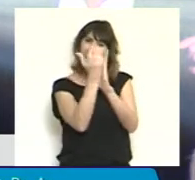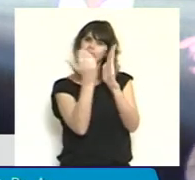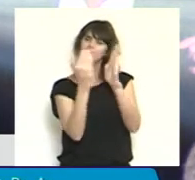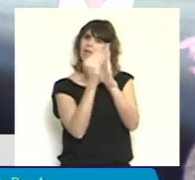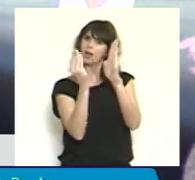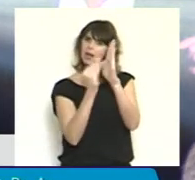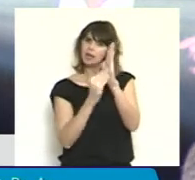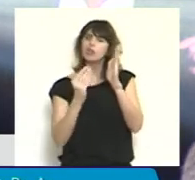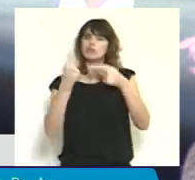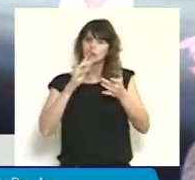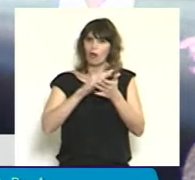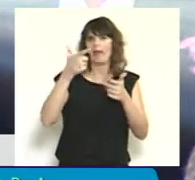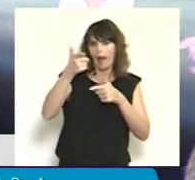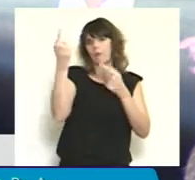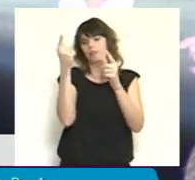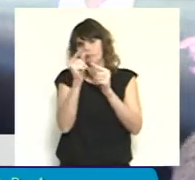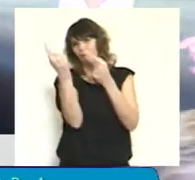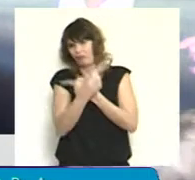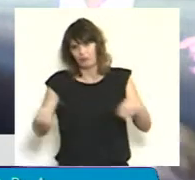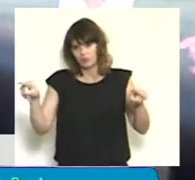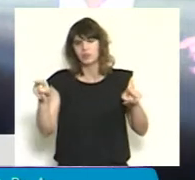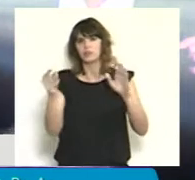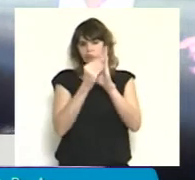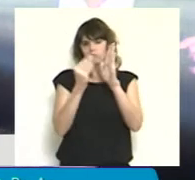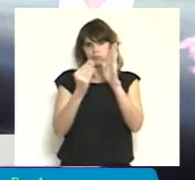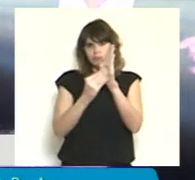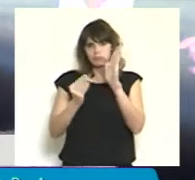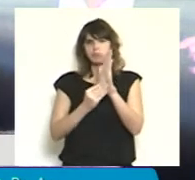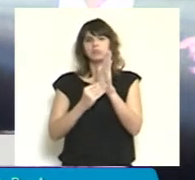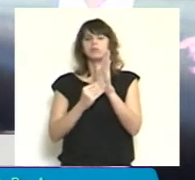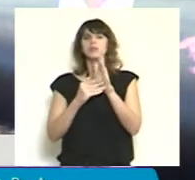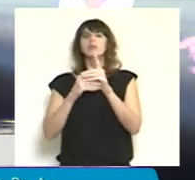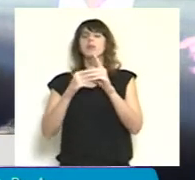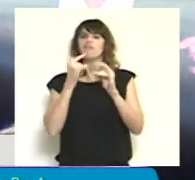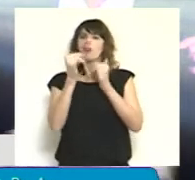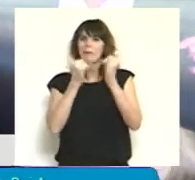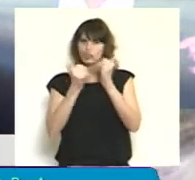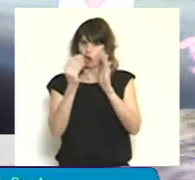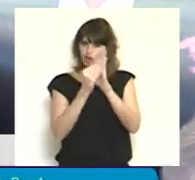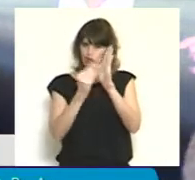materiales controlados, como decíamos, el banco informatizado de datos.